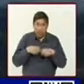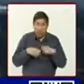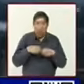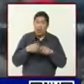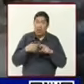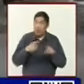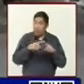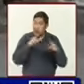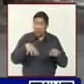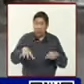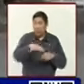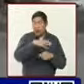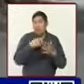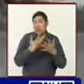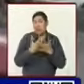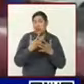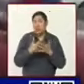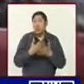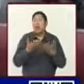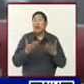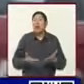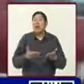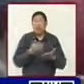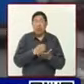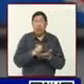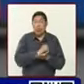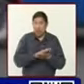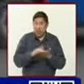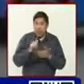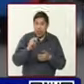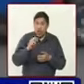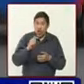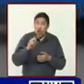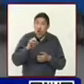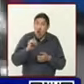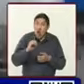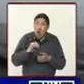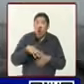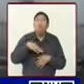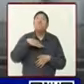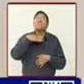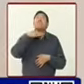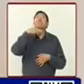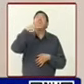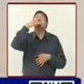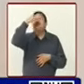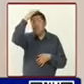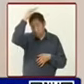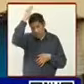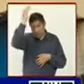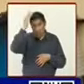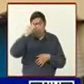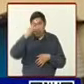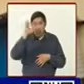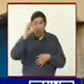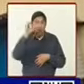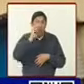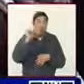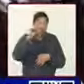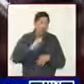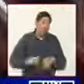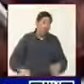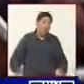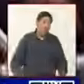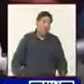en los diferentes centros penitenciarios. Acá en San Antonio, el hacinamiento ha superado el 200%.